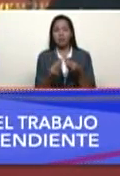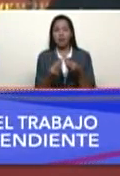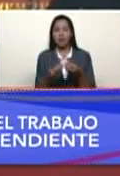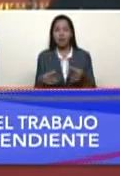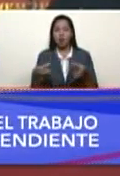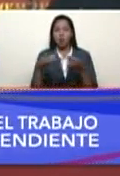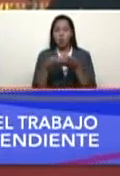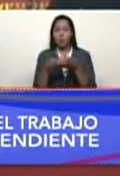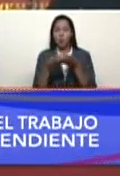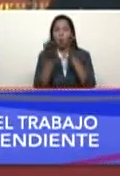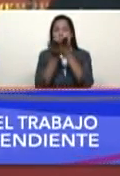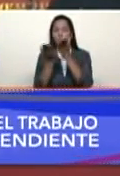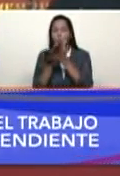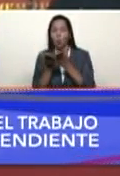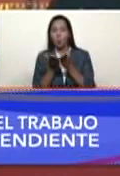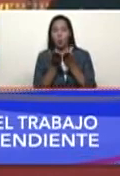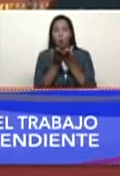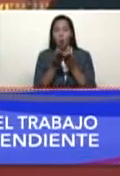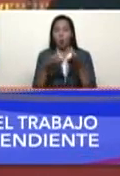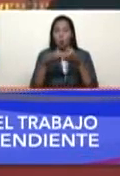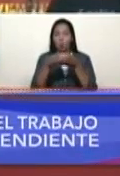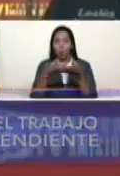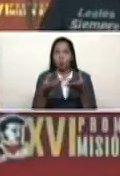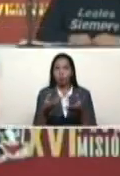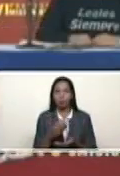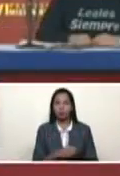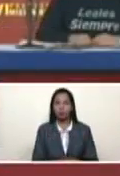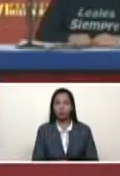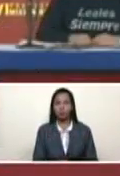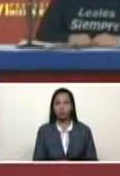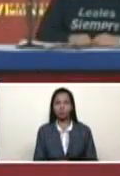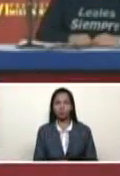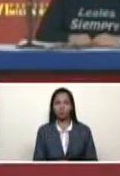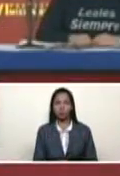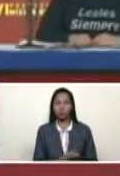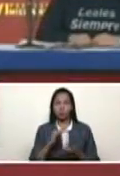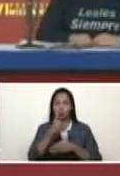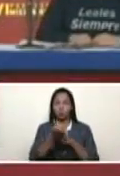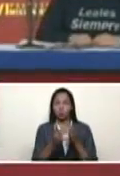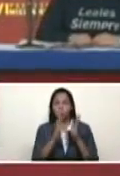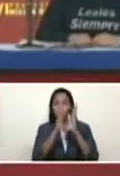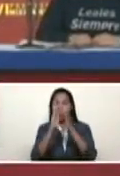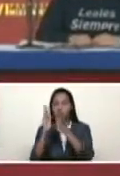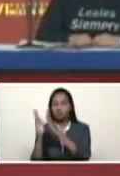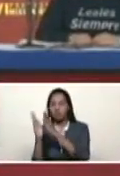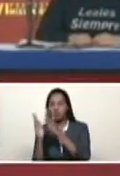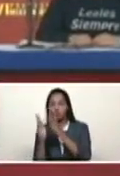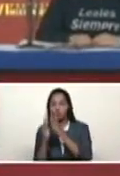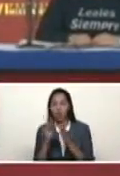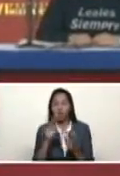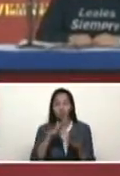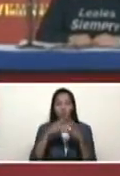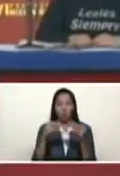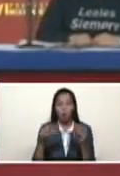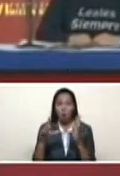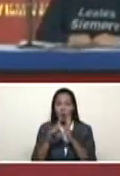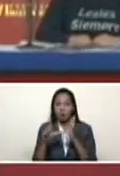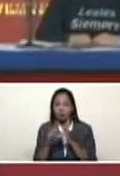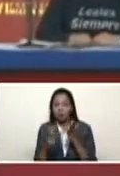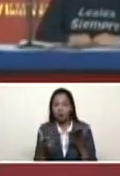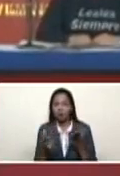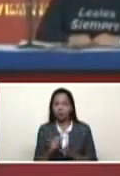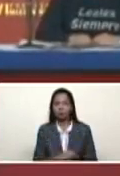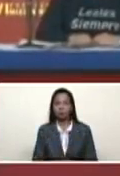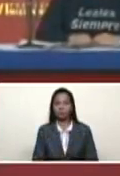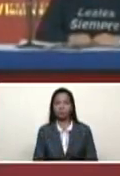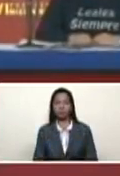brigadas estudiantiles José Leonardo Chirino como modelo organizativo de los liceos.